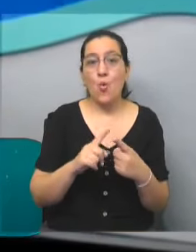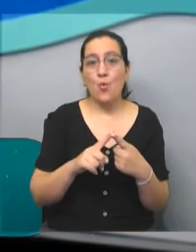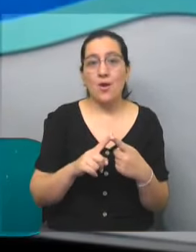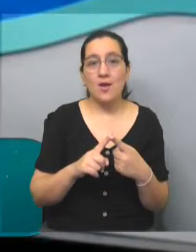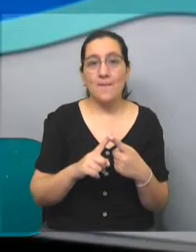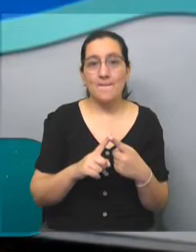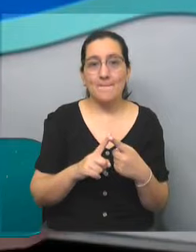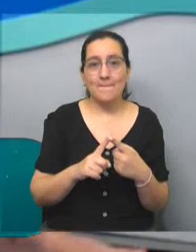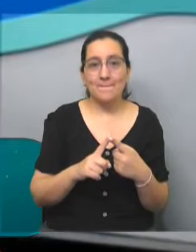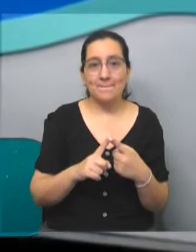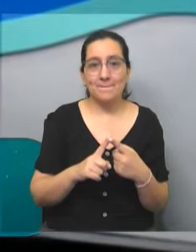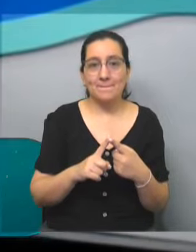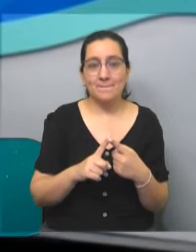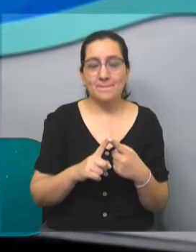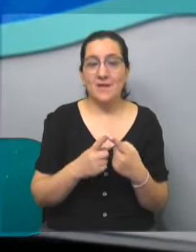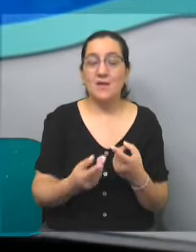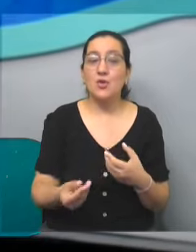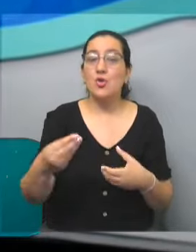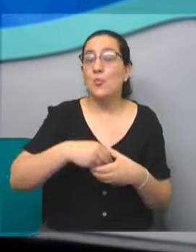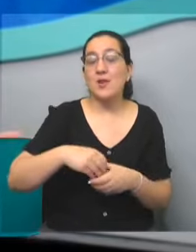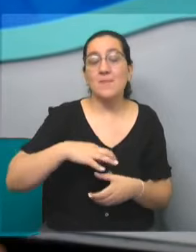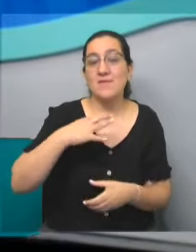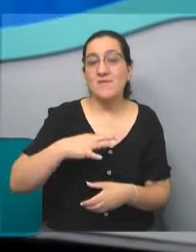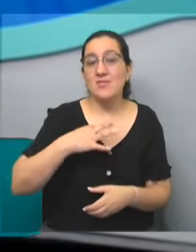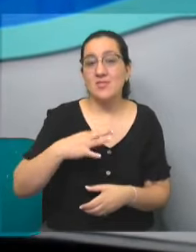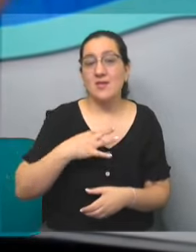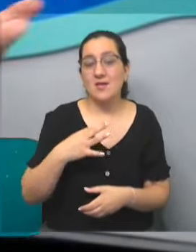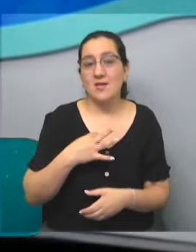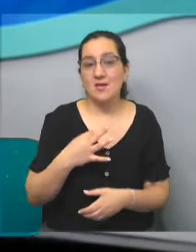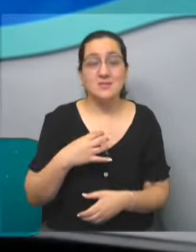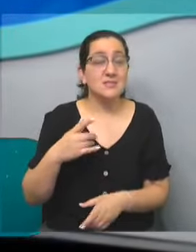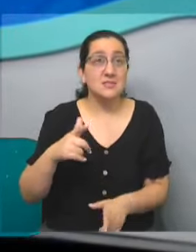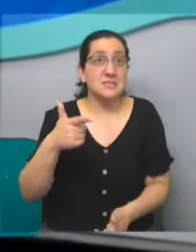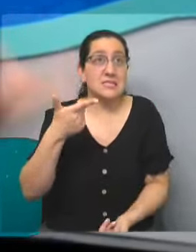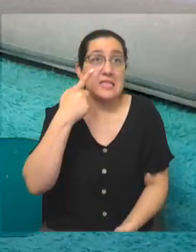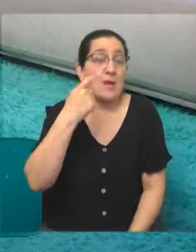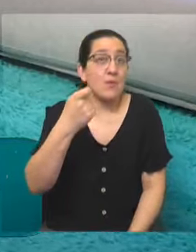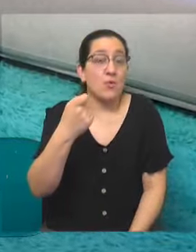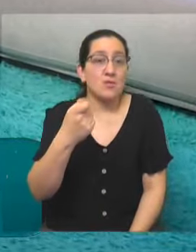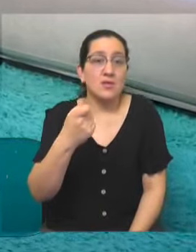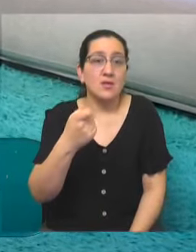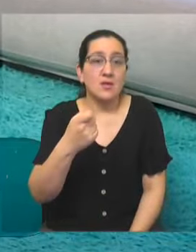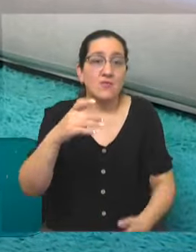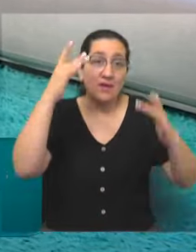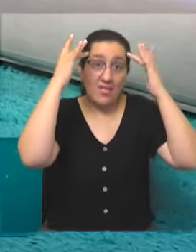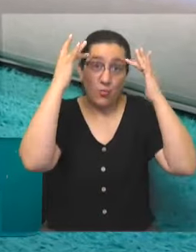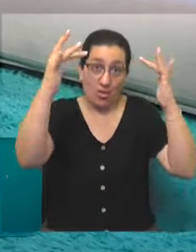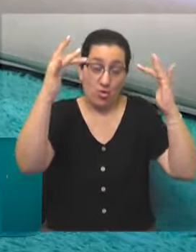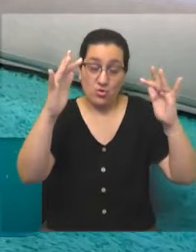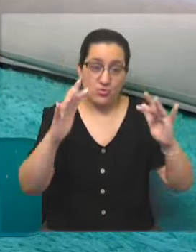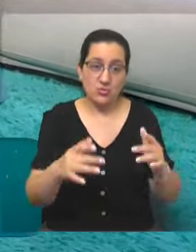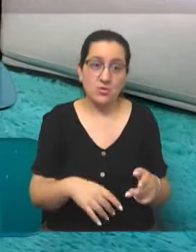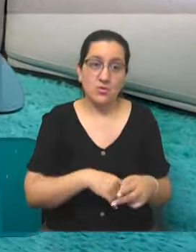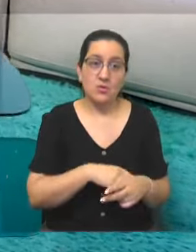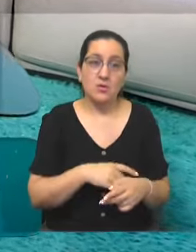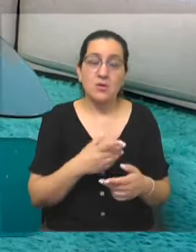fue incorporada en mi vida de toda la vida, sin darme cuenta, sin razonar, que fue la de educador.